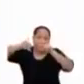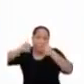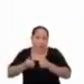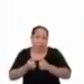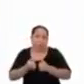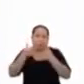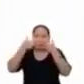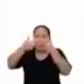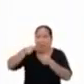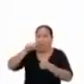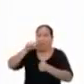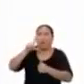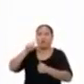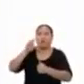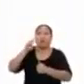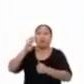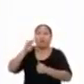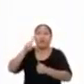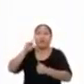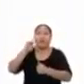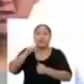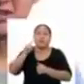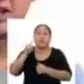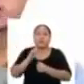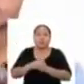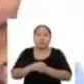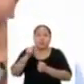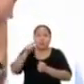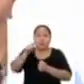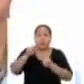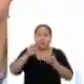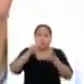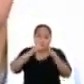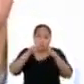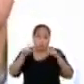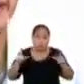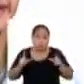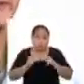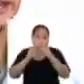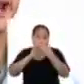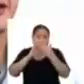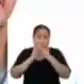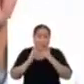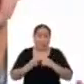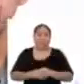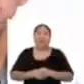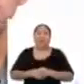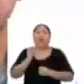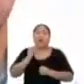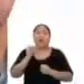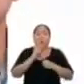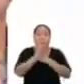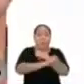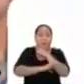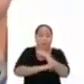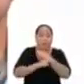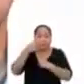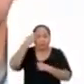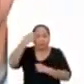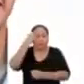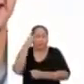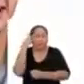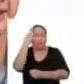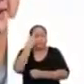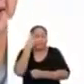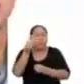la globalización en tu localidad y nuestro país. Tu reflexión sobre cómo beneficiará para hacer frente a los